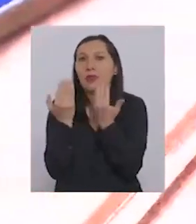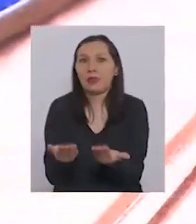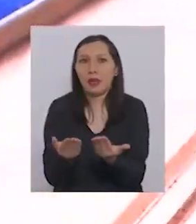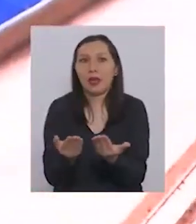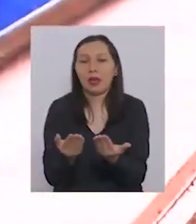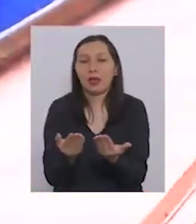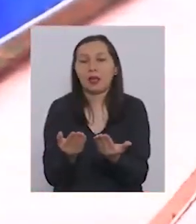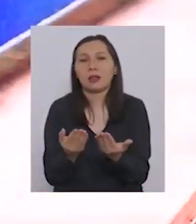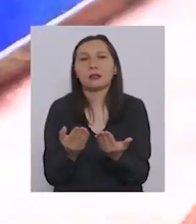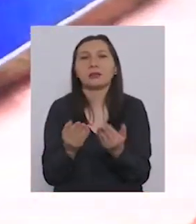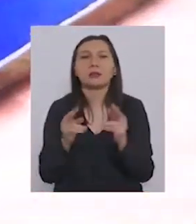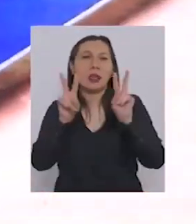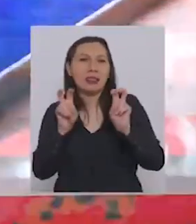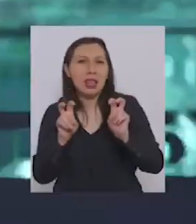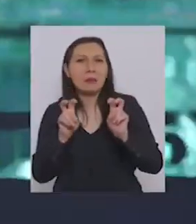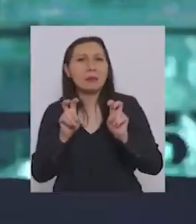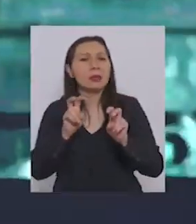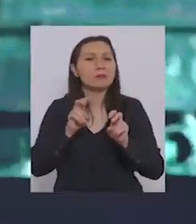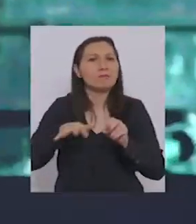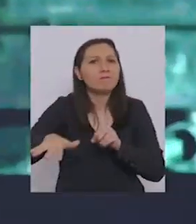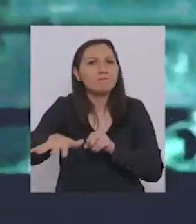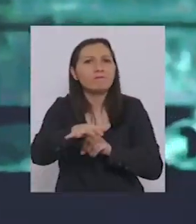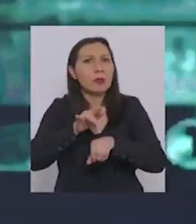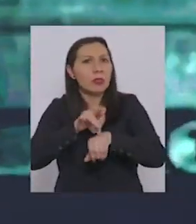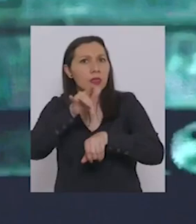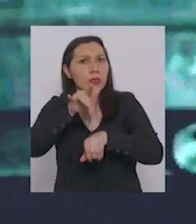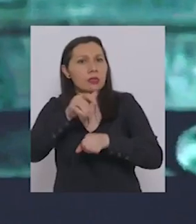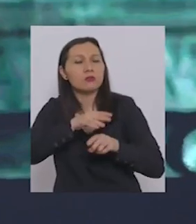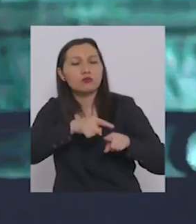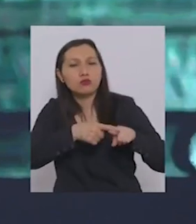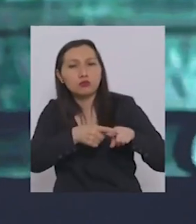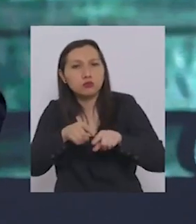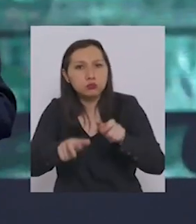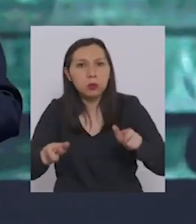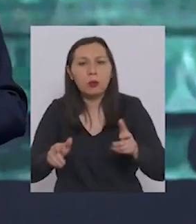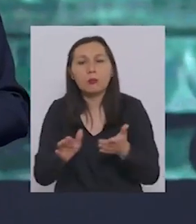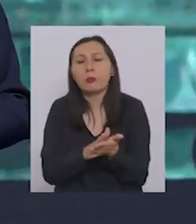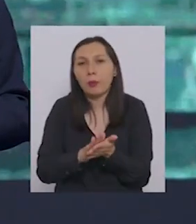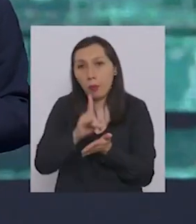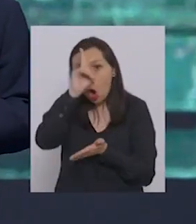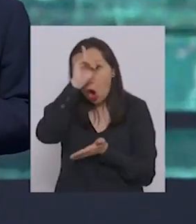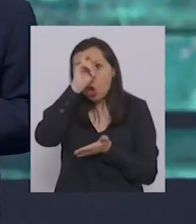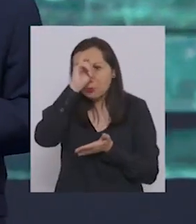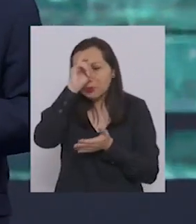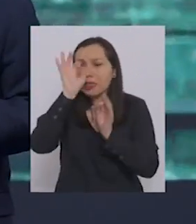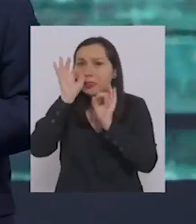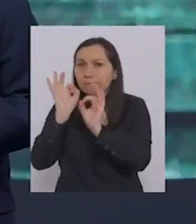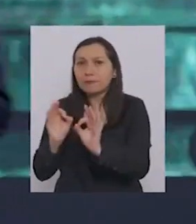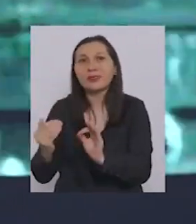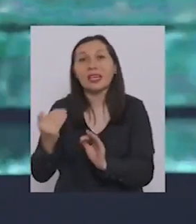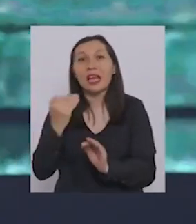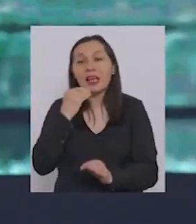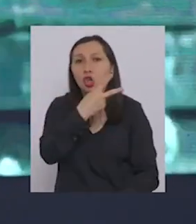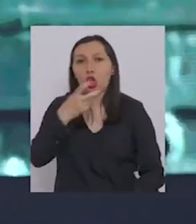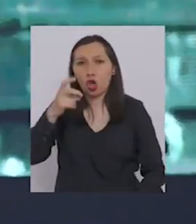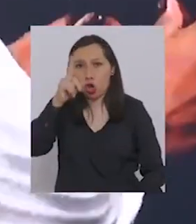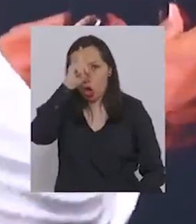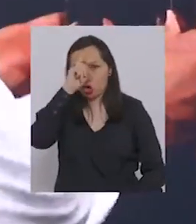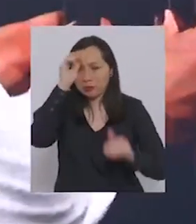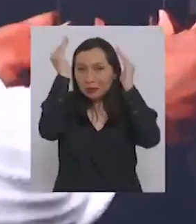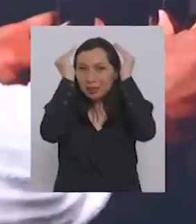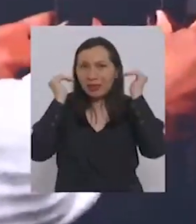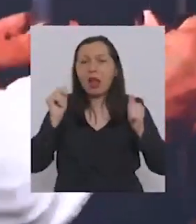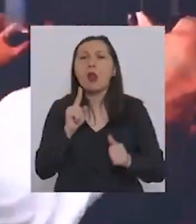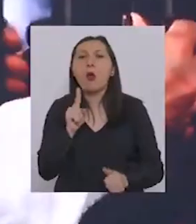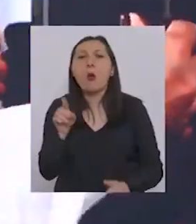los aspectos críticos de una sociedad, como por ejemplo, los hospitales, casi 200 hospitales, las